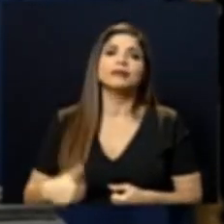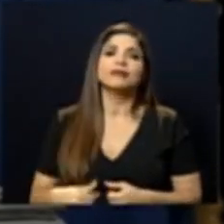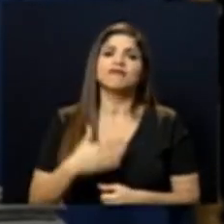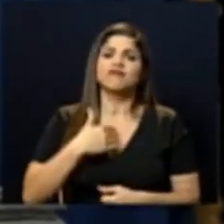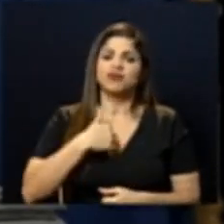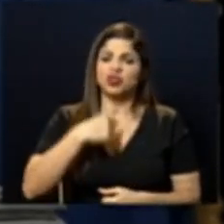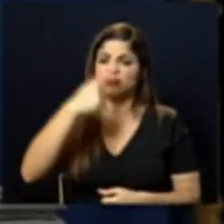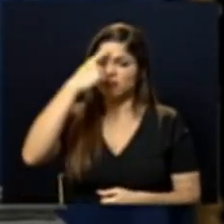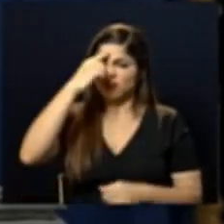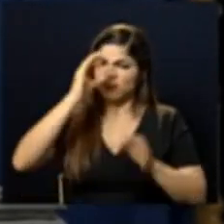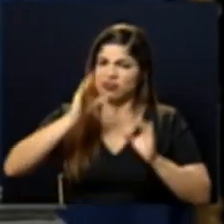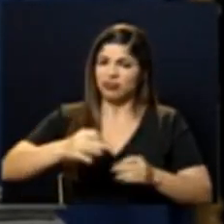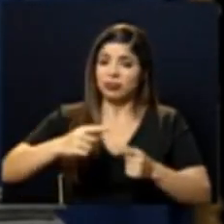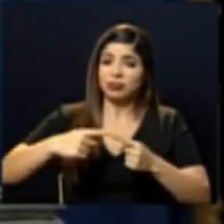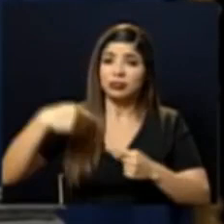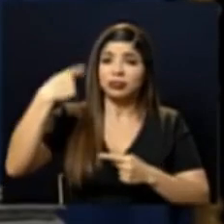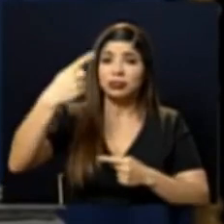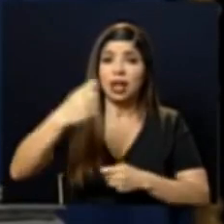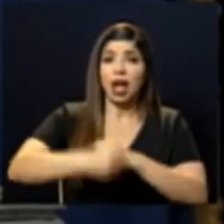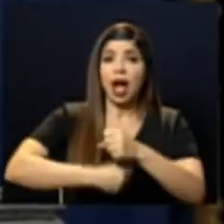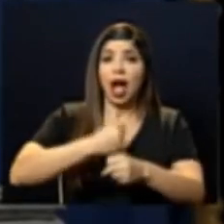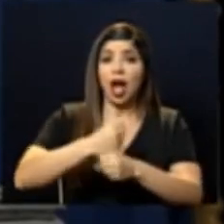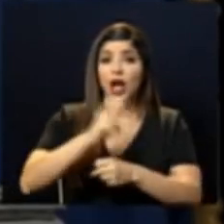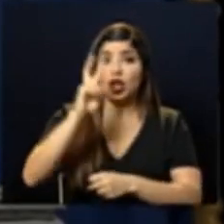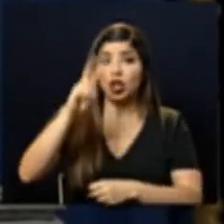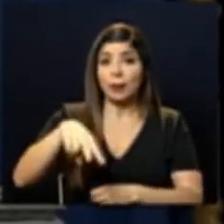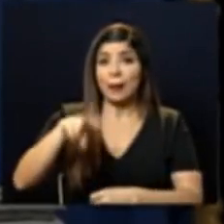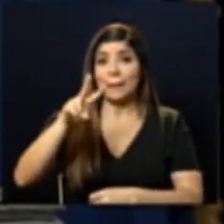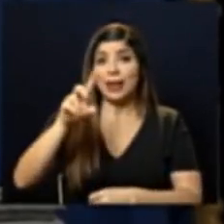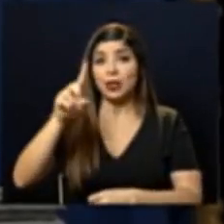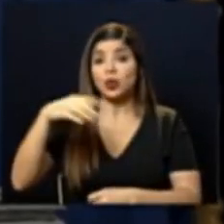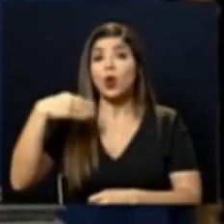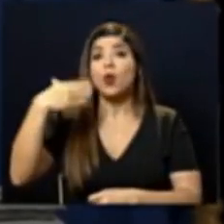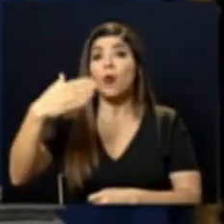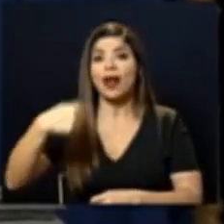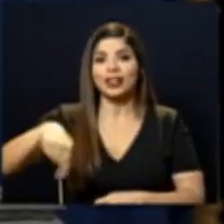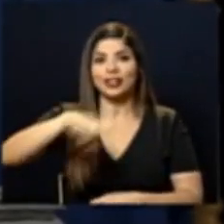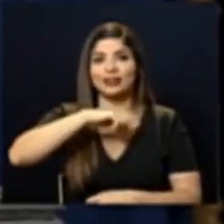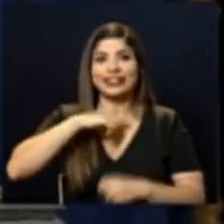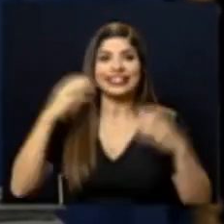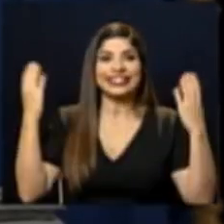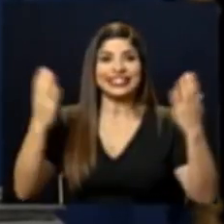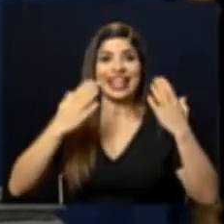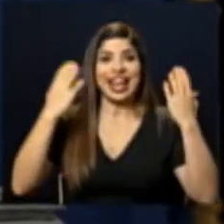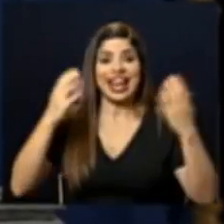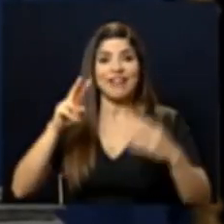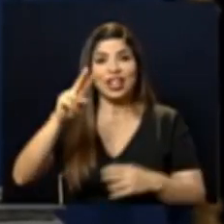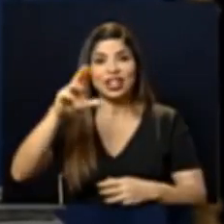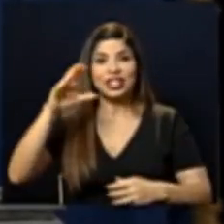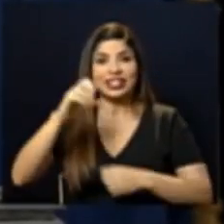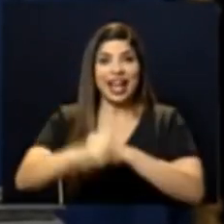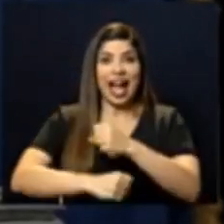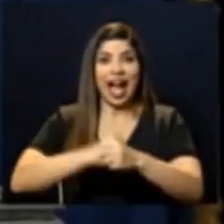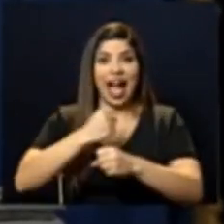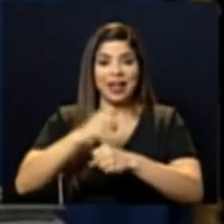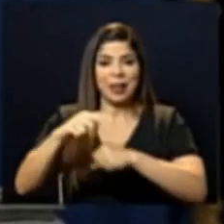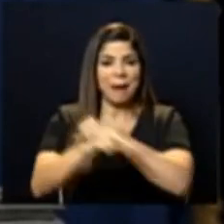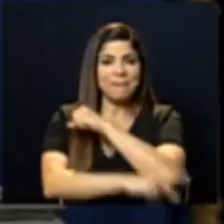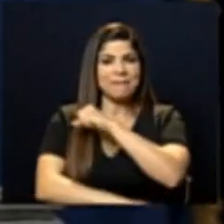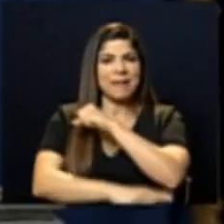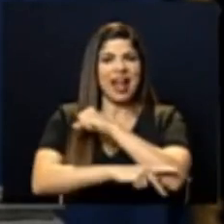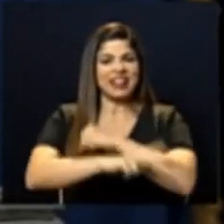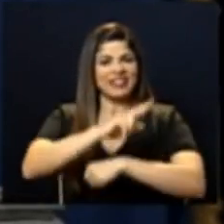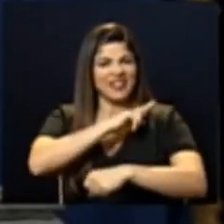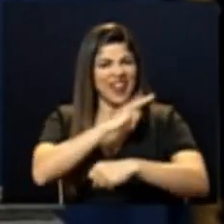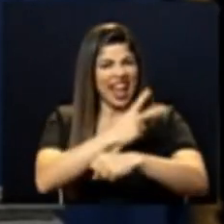Estoy seguro que en el 2021, cuando celebremos el bicentenario de esta patria valiente y